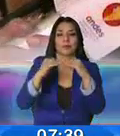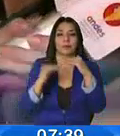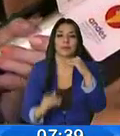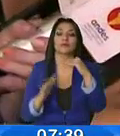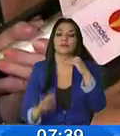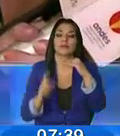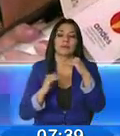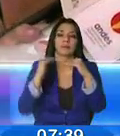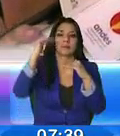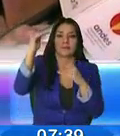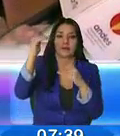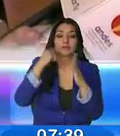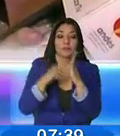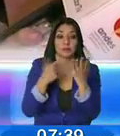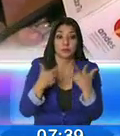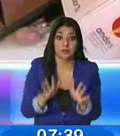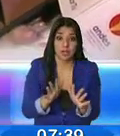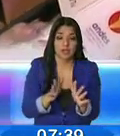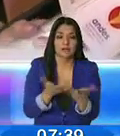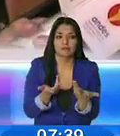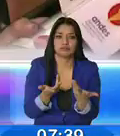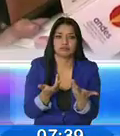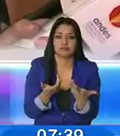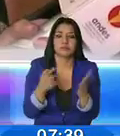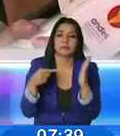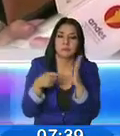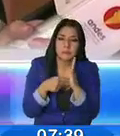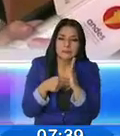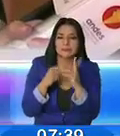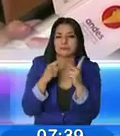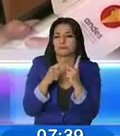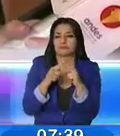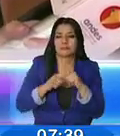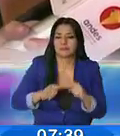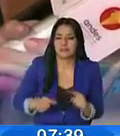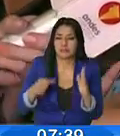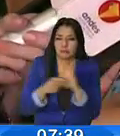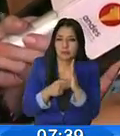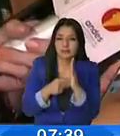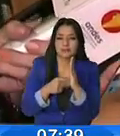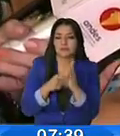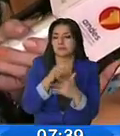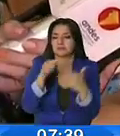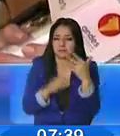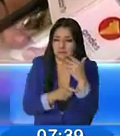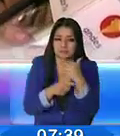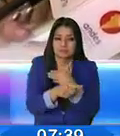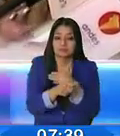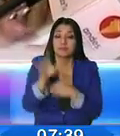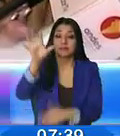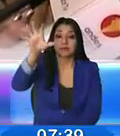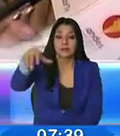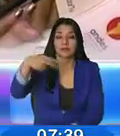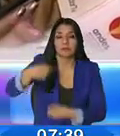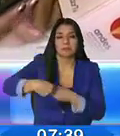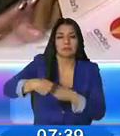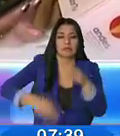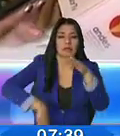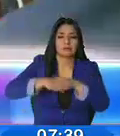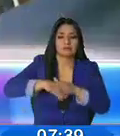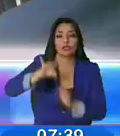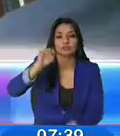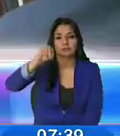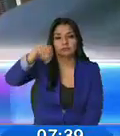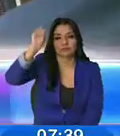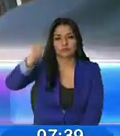mayor. Obviamente, cuando usted ya mete impuestos y todo ese tipo de cosas, regalías, la participación del Estado llega casi al